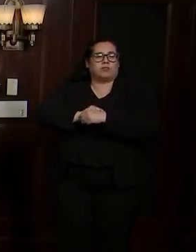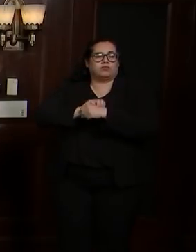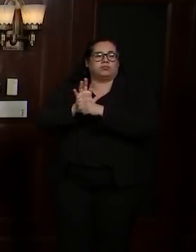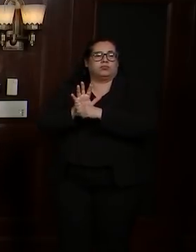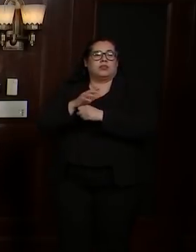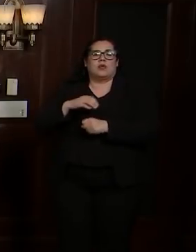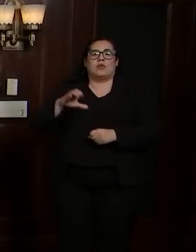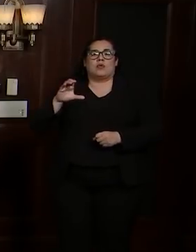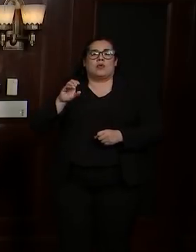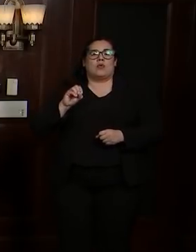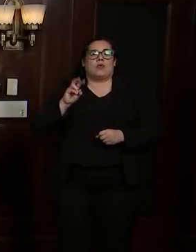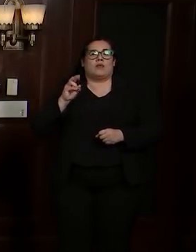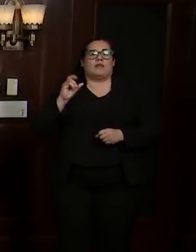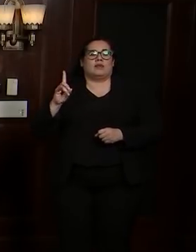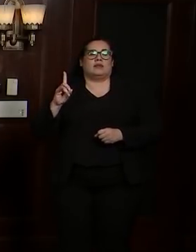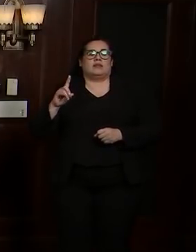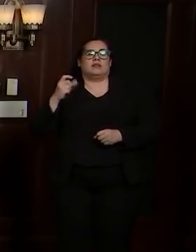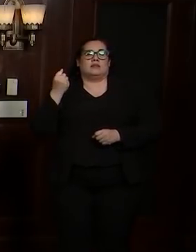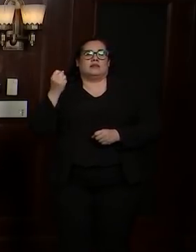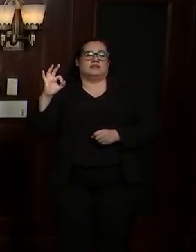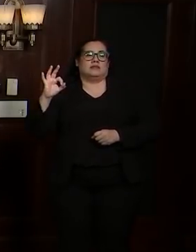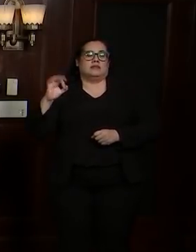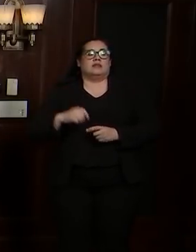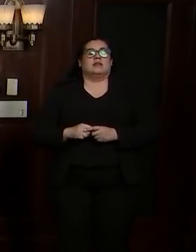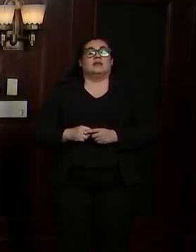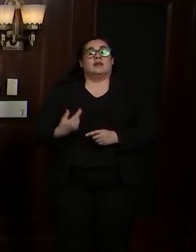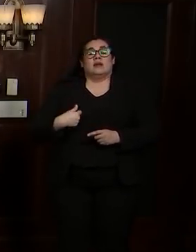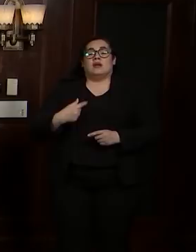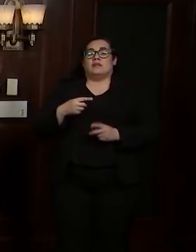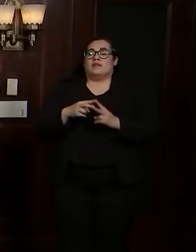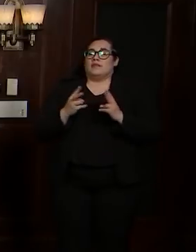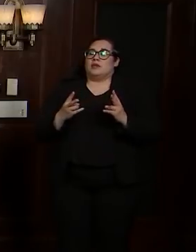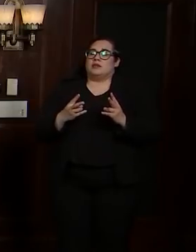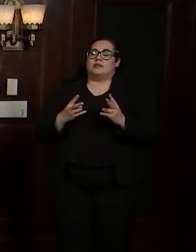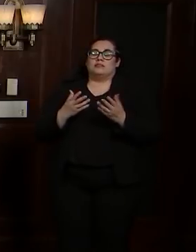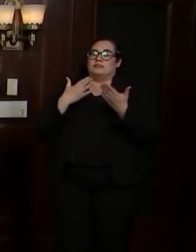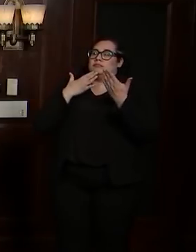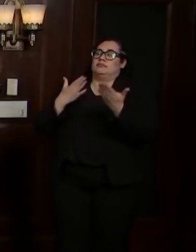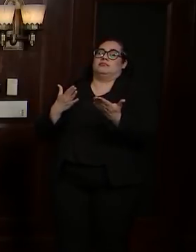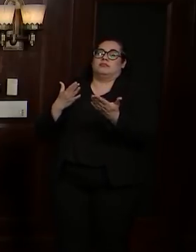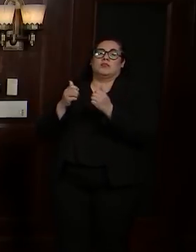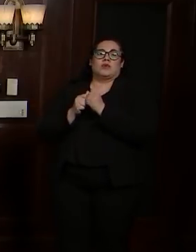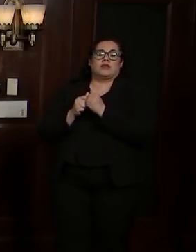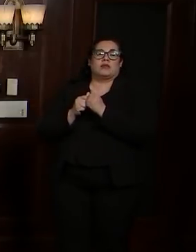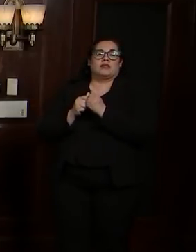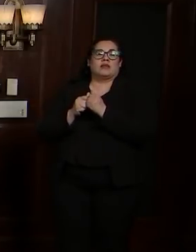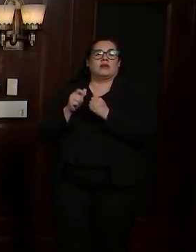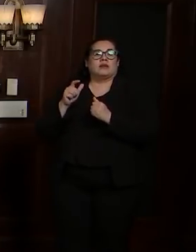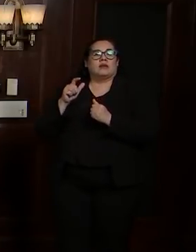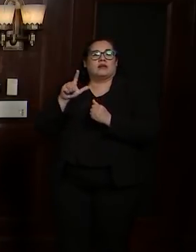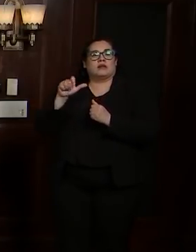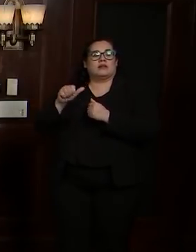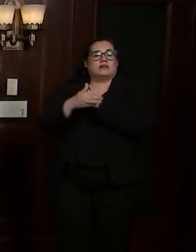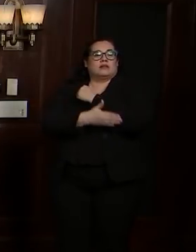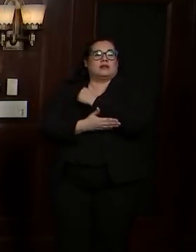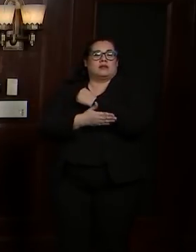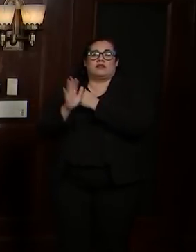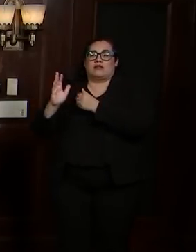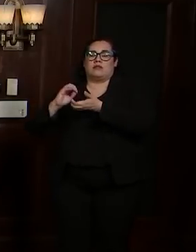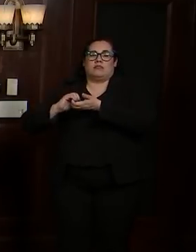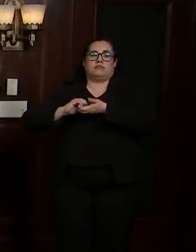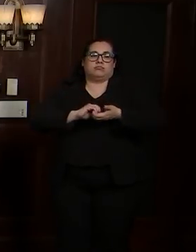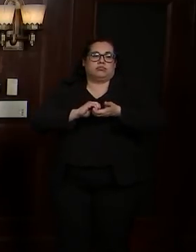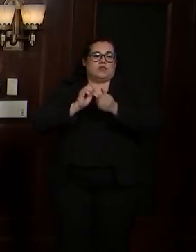de COVID-19. Y estoy agradecido con el condado por su colaboración con